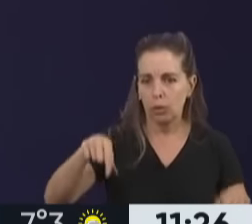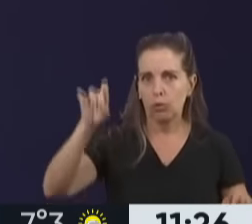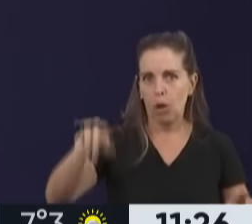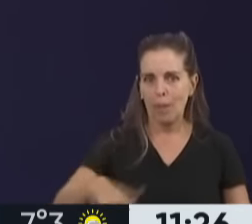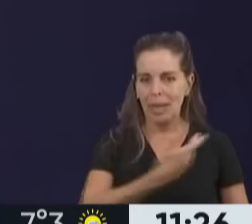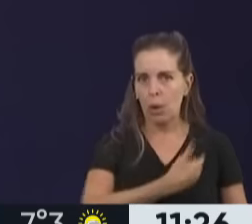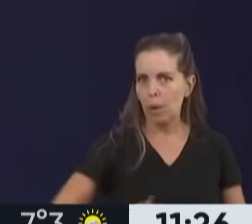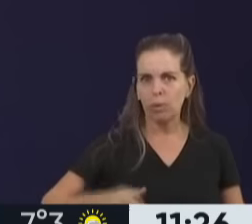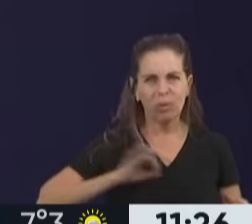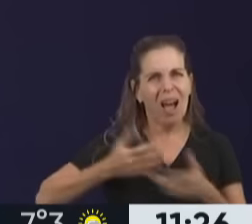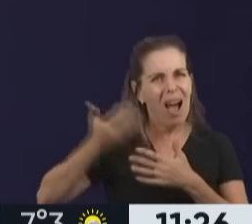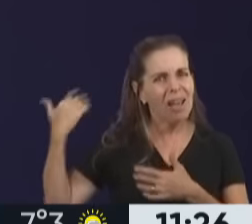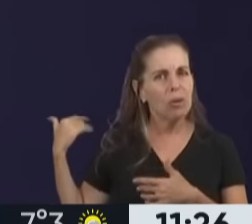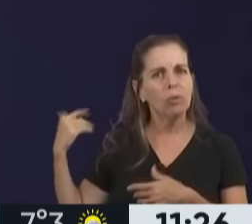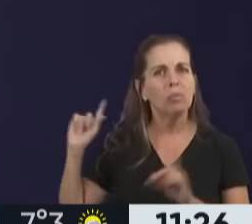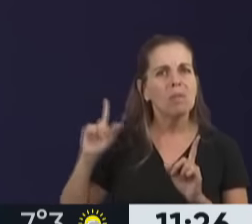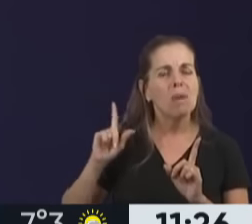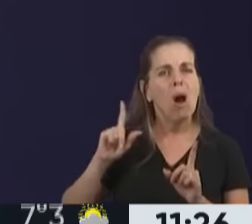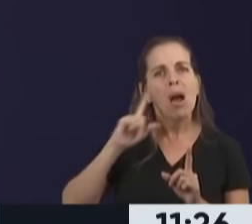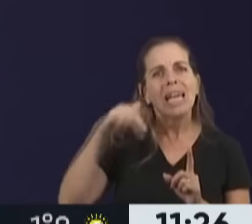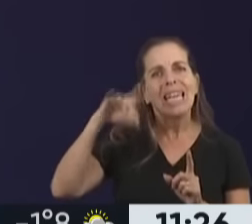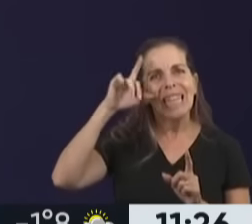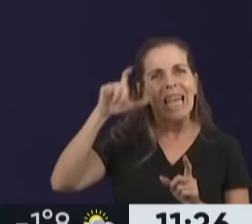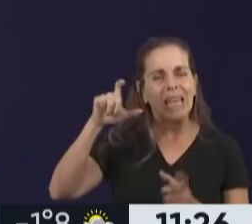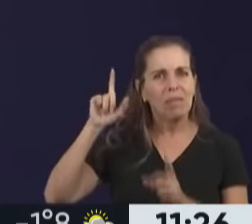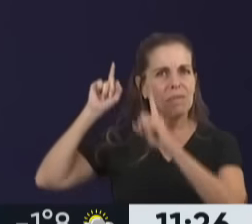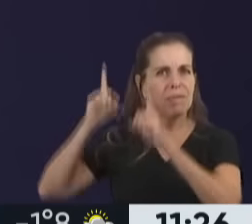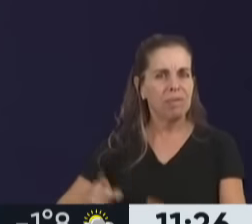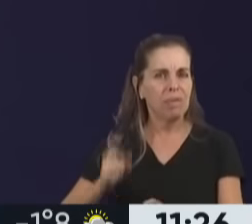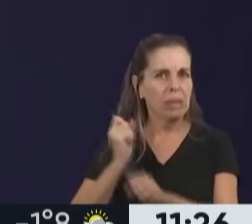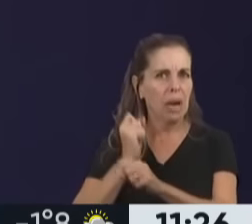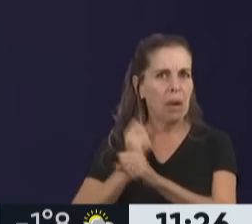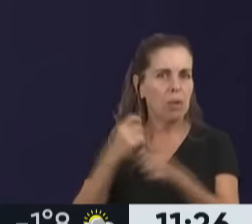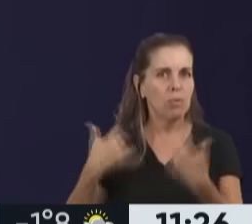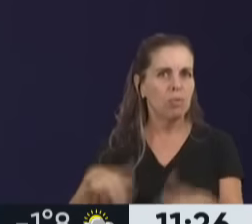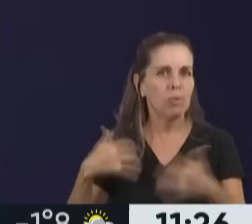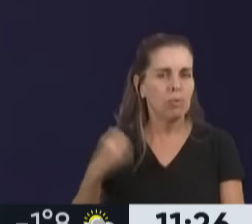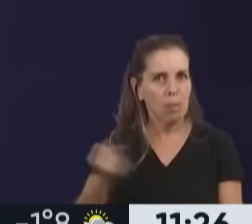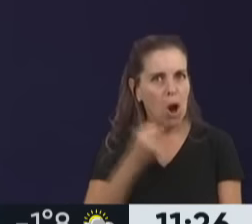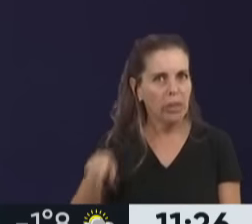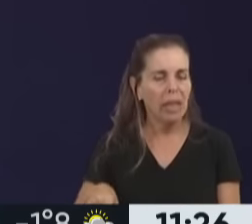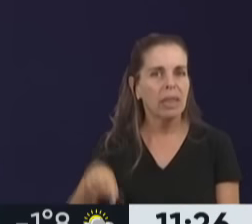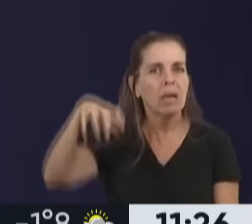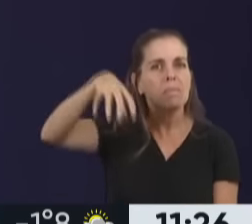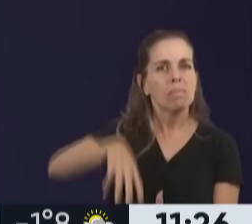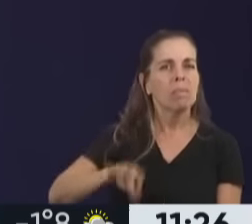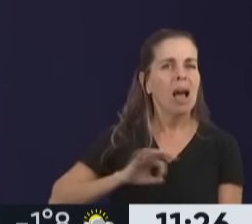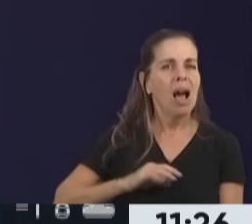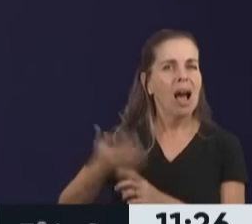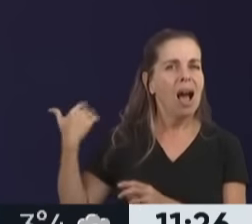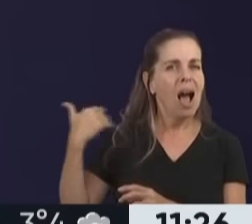que pongo en valor del trabajo que hay que se ha hecho en el indec eh desde hace muchísimos años